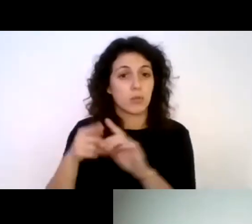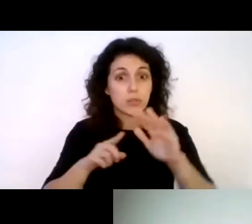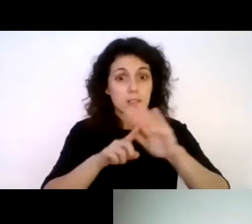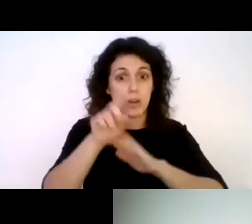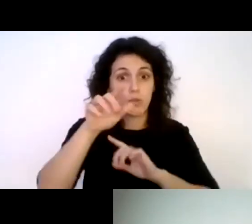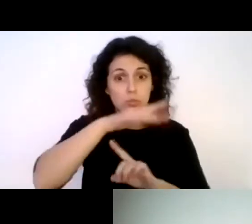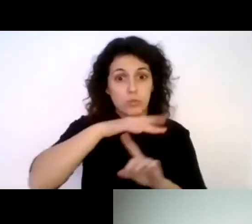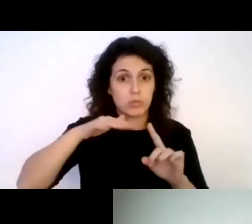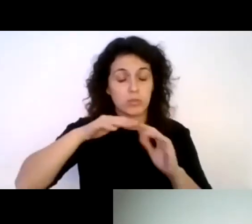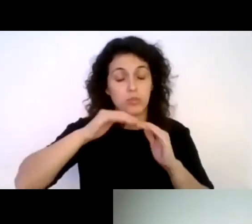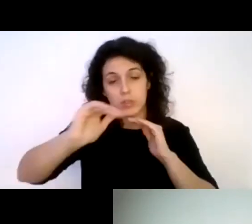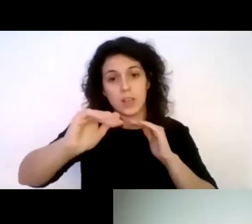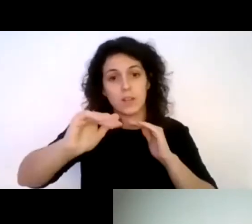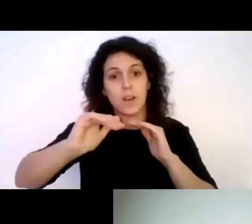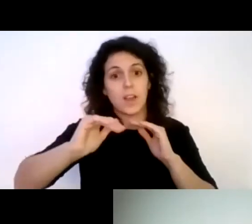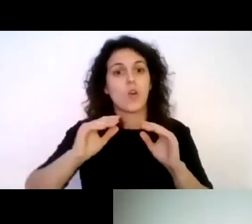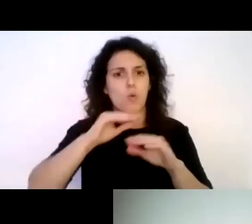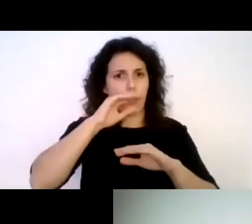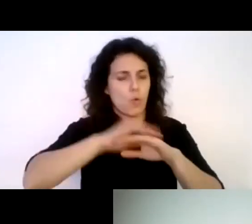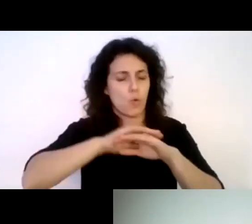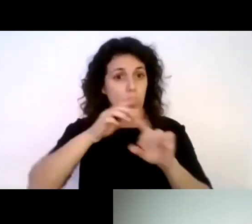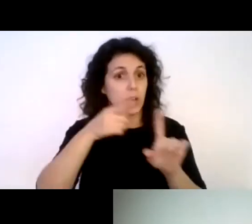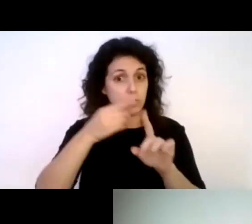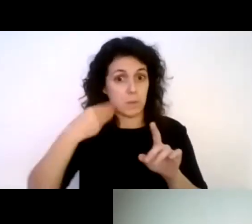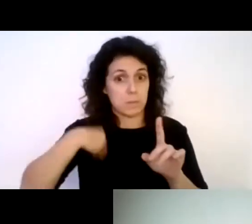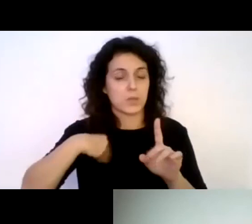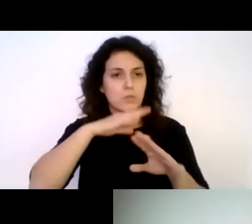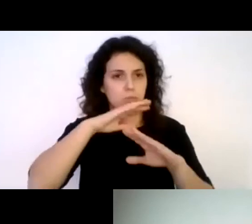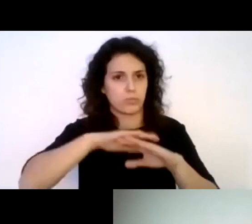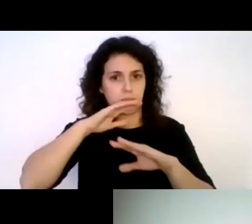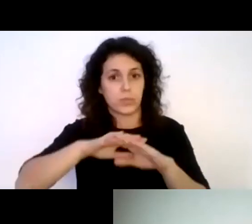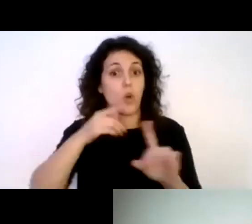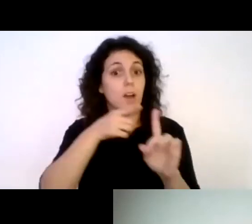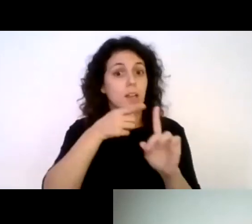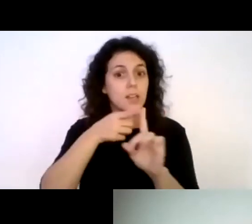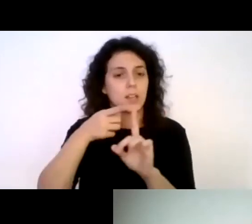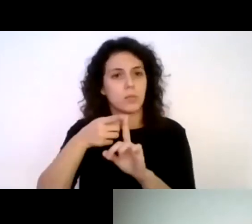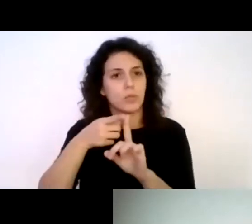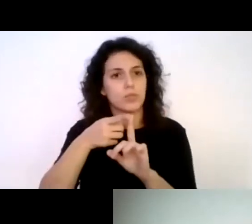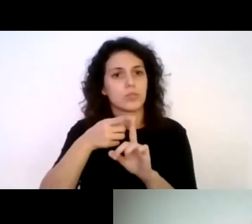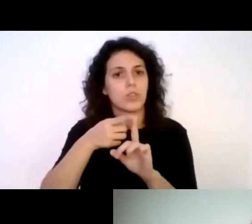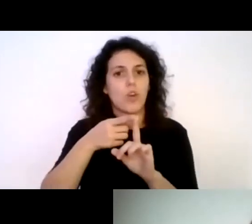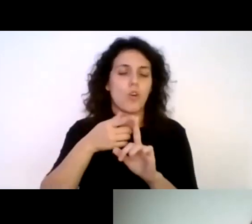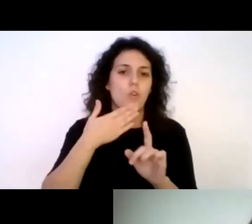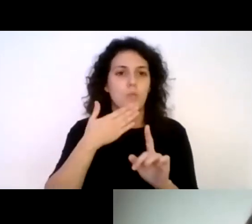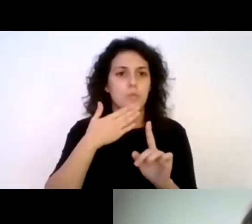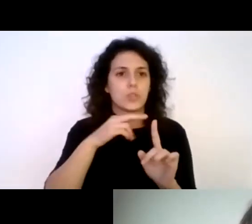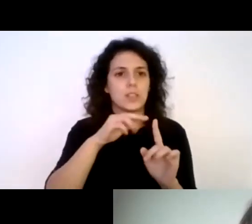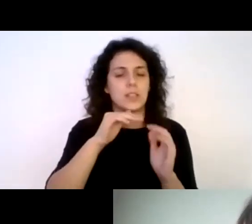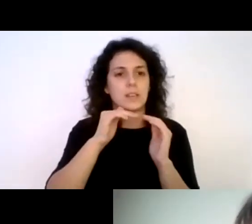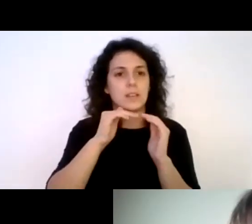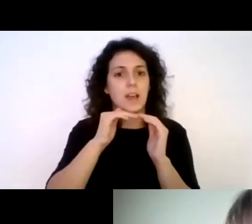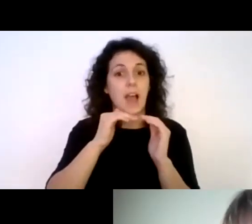sostenible. Dentro de ellos están marcados también como un eje muy importante el